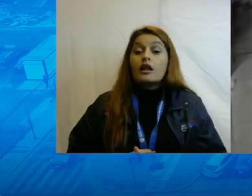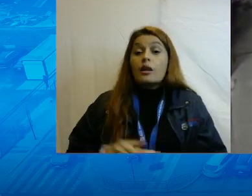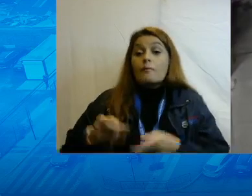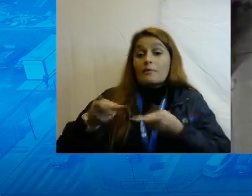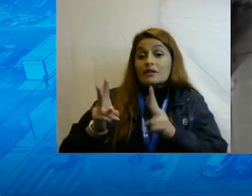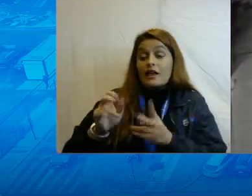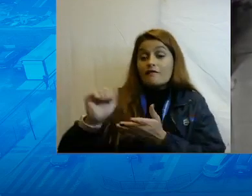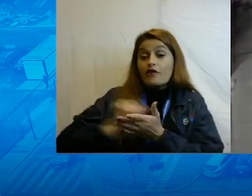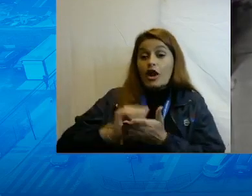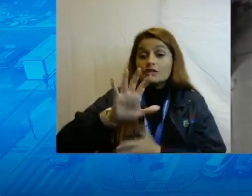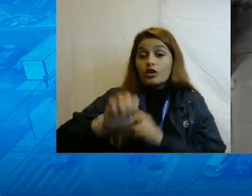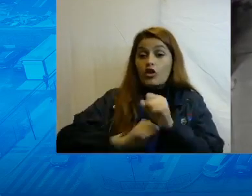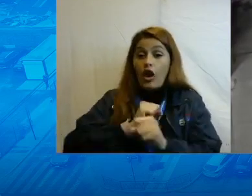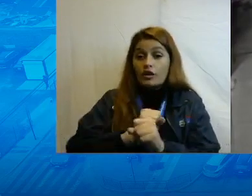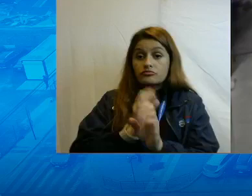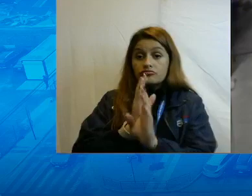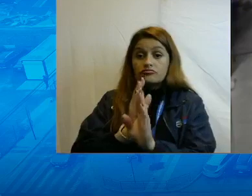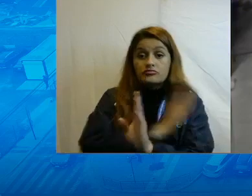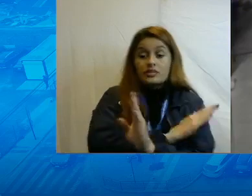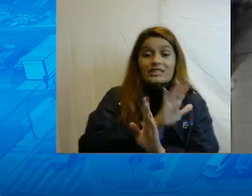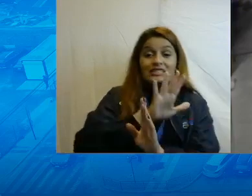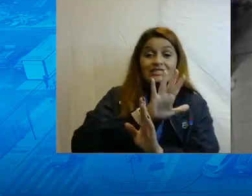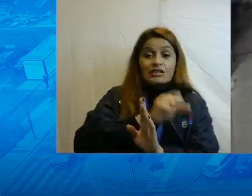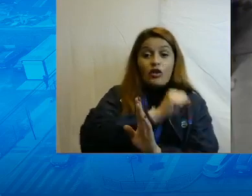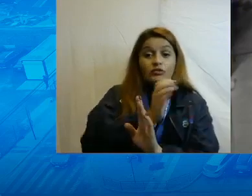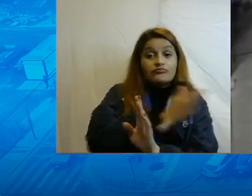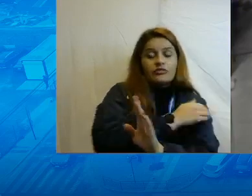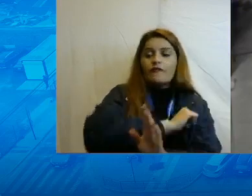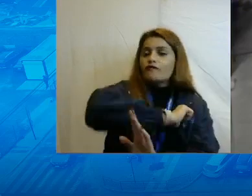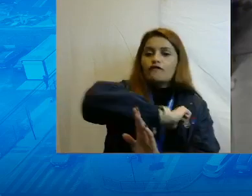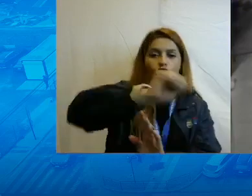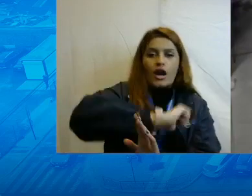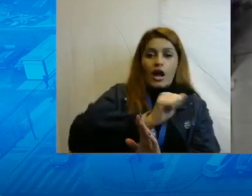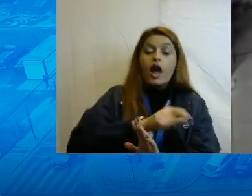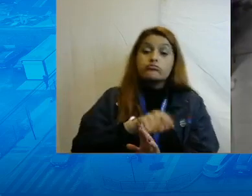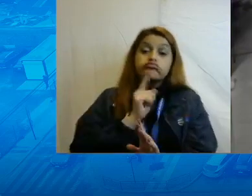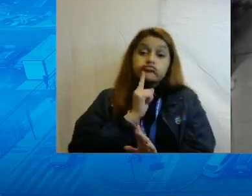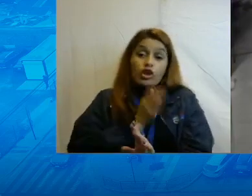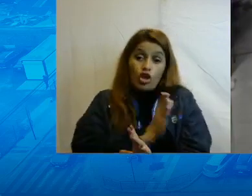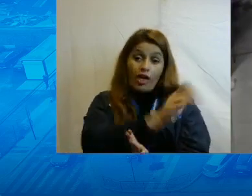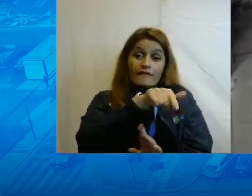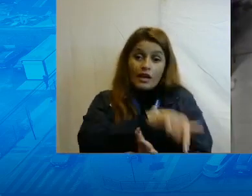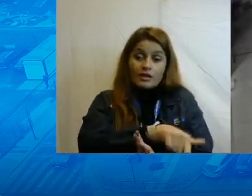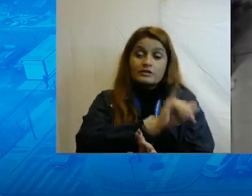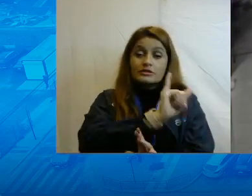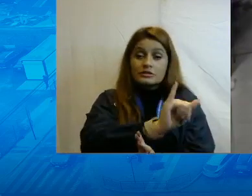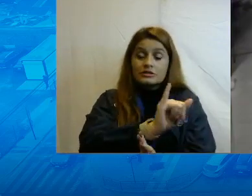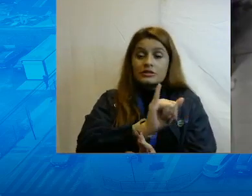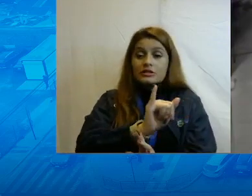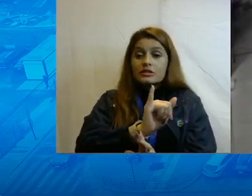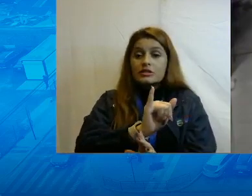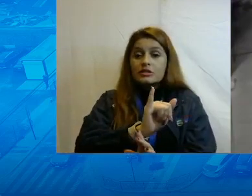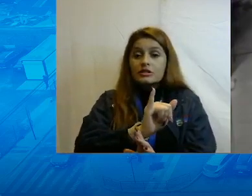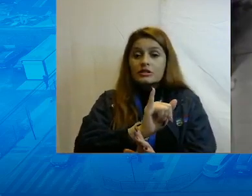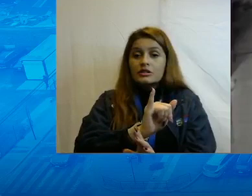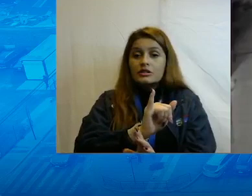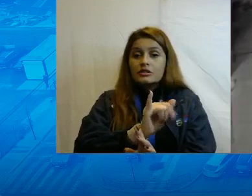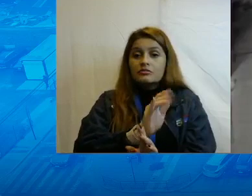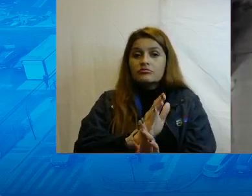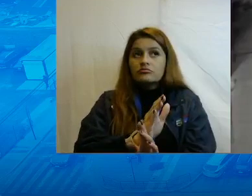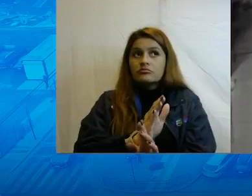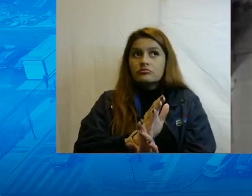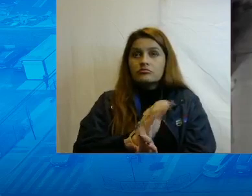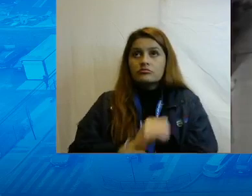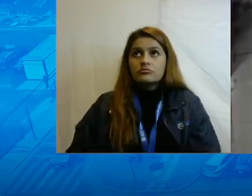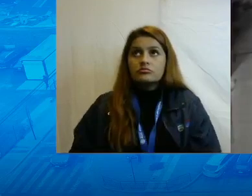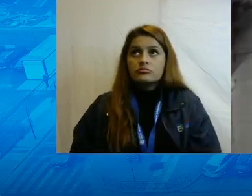sistema van a aparecer solo los últimos 5 años, sin perjuicio de que persiste jurídicamente una obligación natural, en el caso de que alguien quiera pagar más años y debemos ser capaces